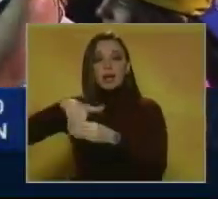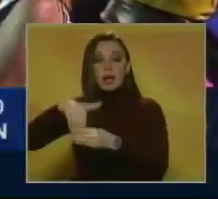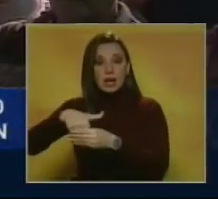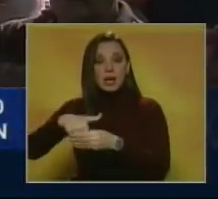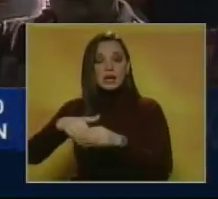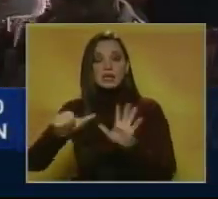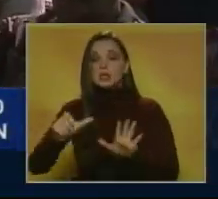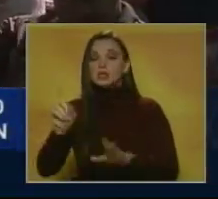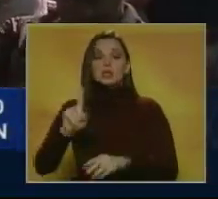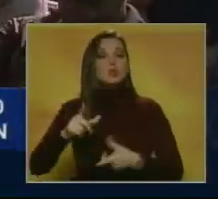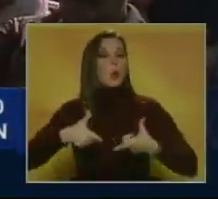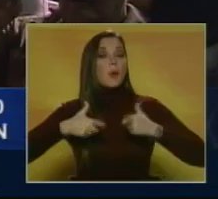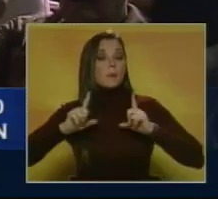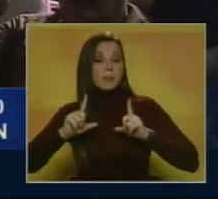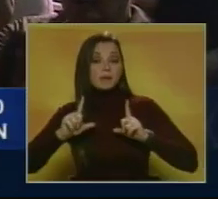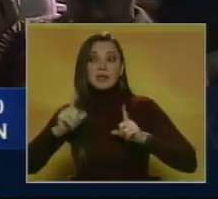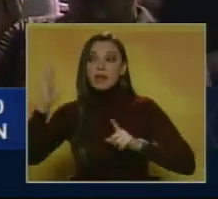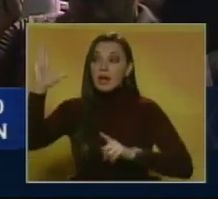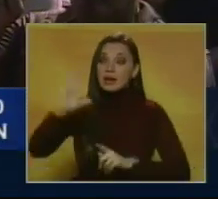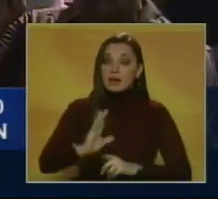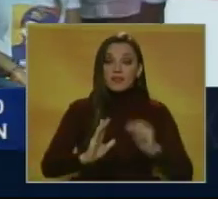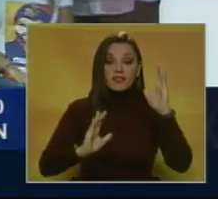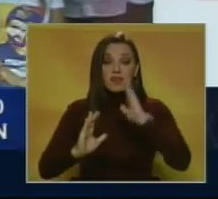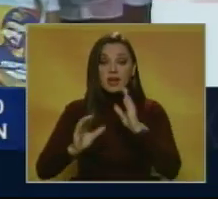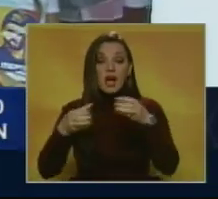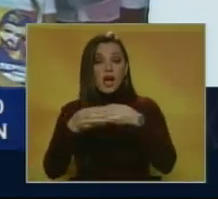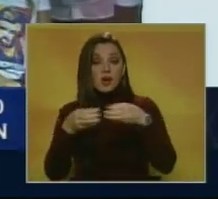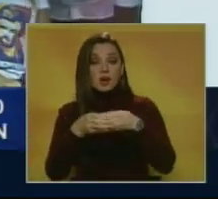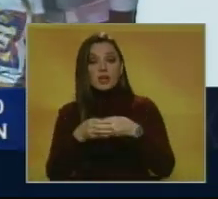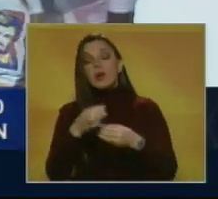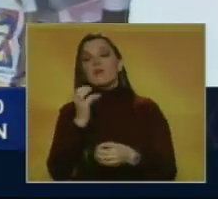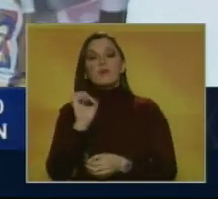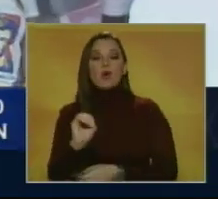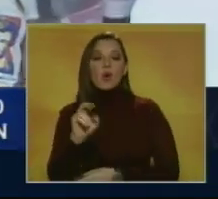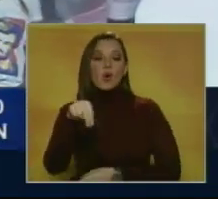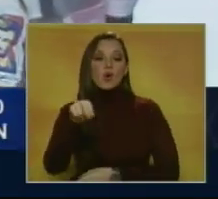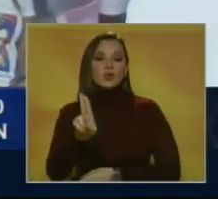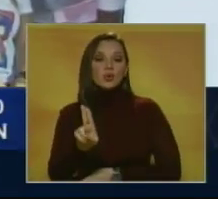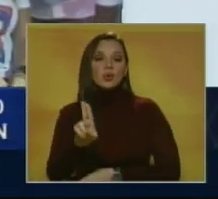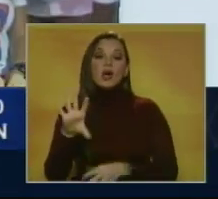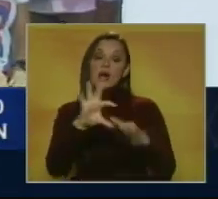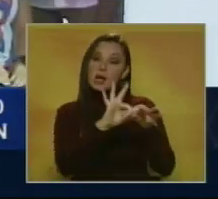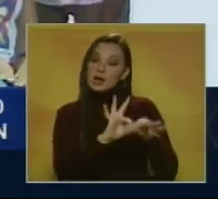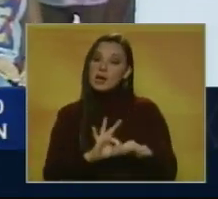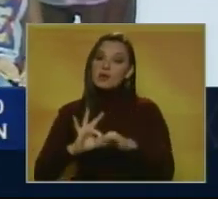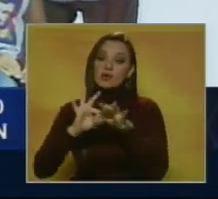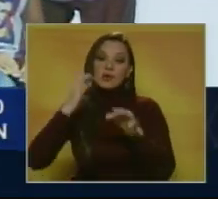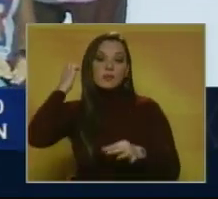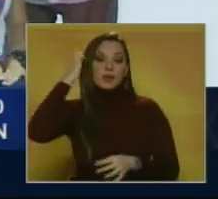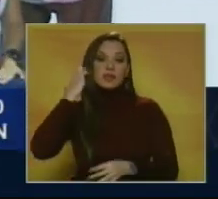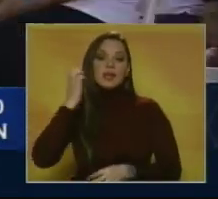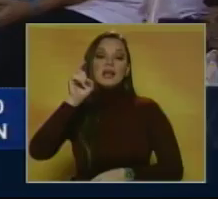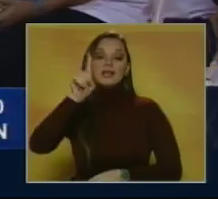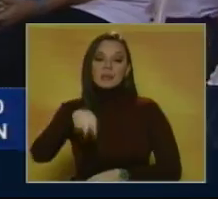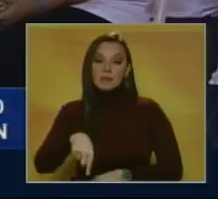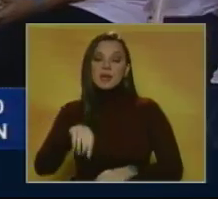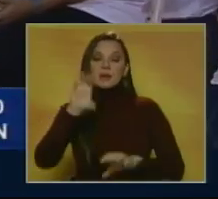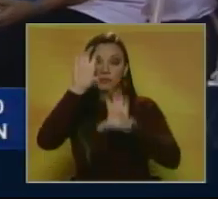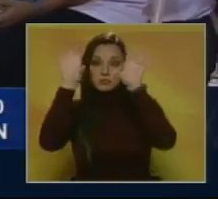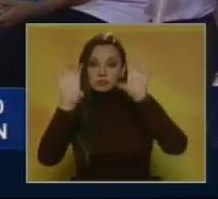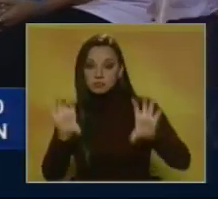observadores internacionales calificados como la Organización de Naciones Unidas, la Unión Europea y la Organización de Estados